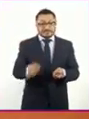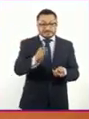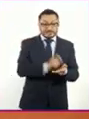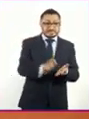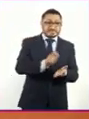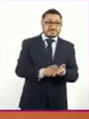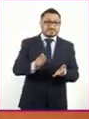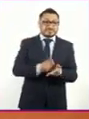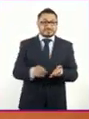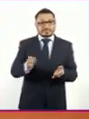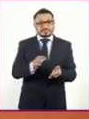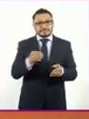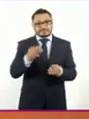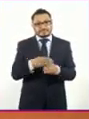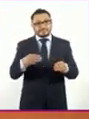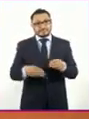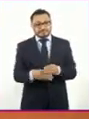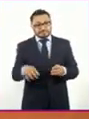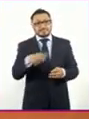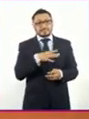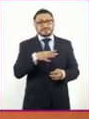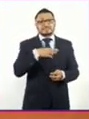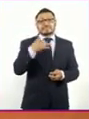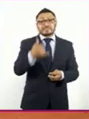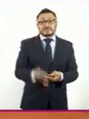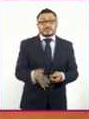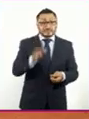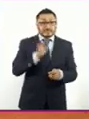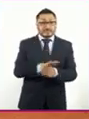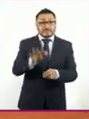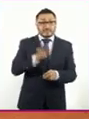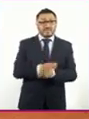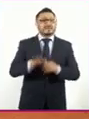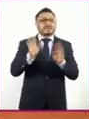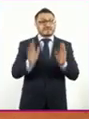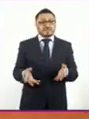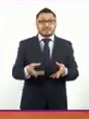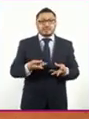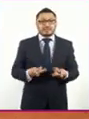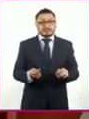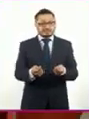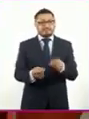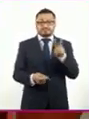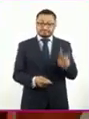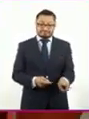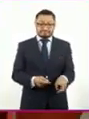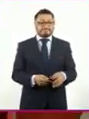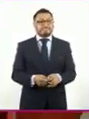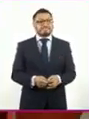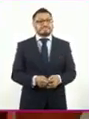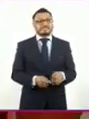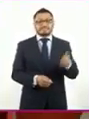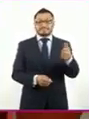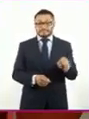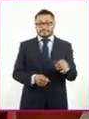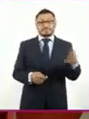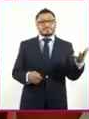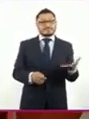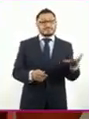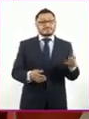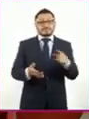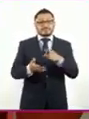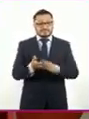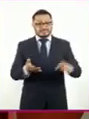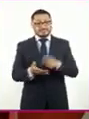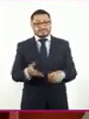de los materiales que tenemos y los que ya gastamos, ¿cierto? Así podemos hacer compras